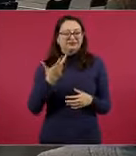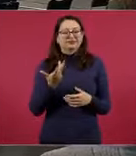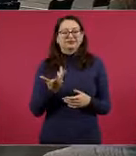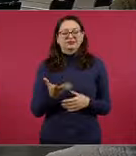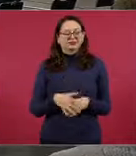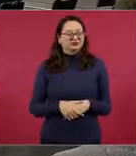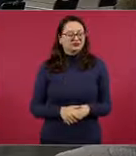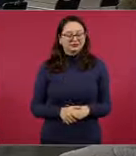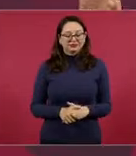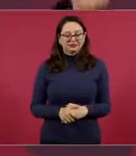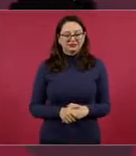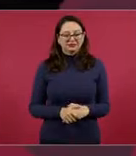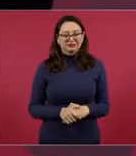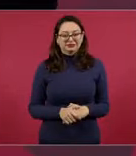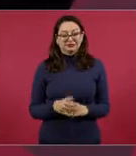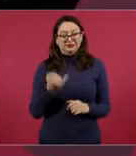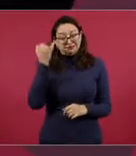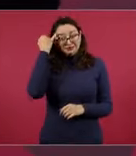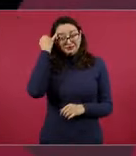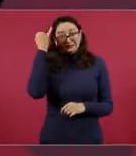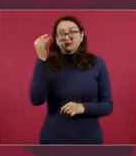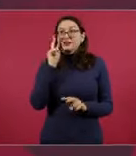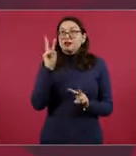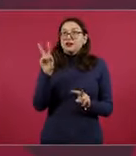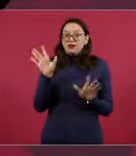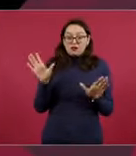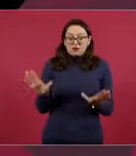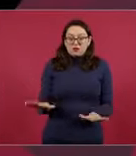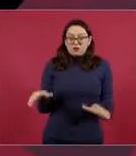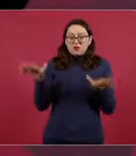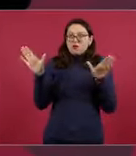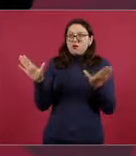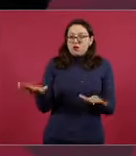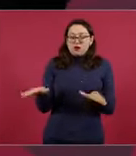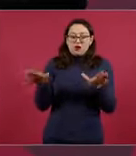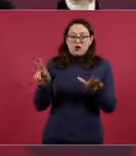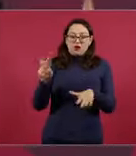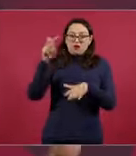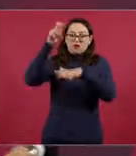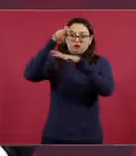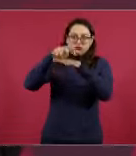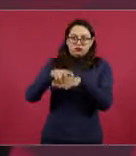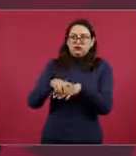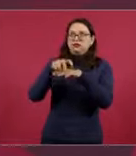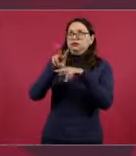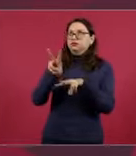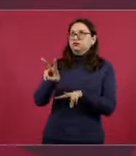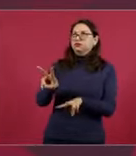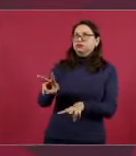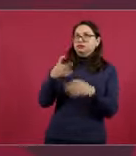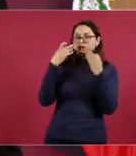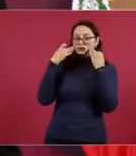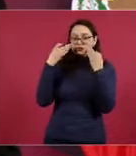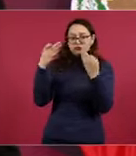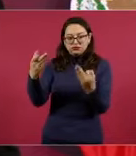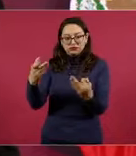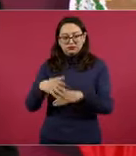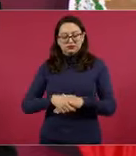Imagínense ver volar las guacamayas o que se posen en las copas de los árboles.